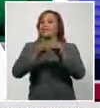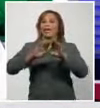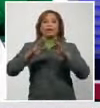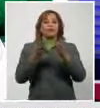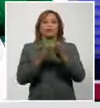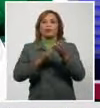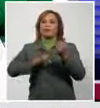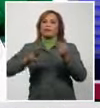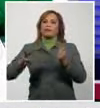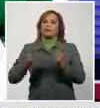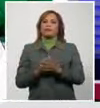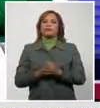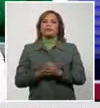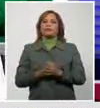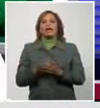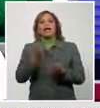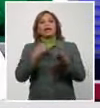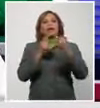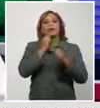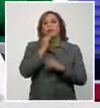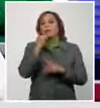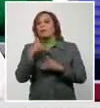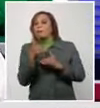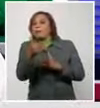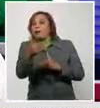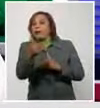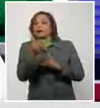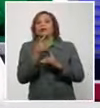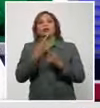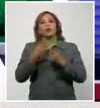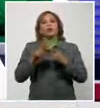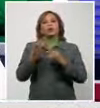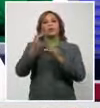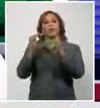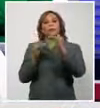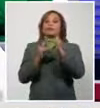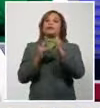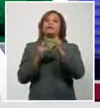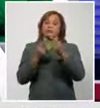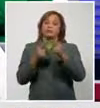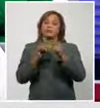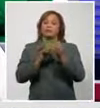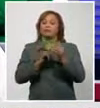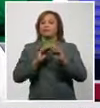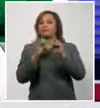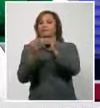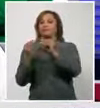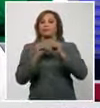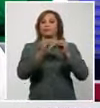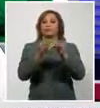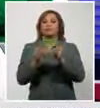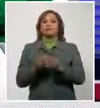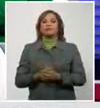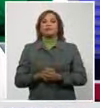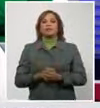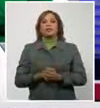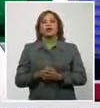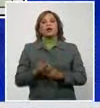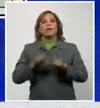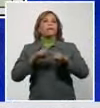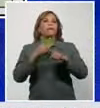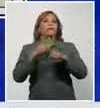territorios, en unos más, en unos menos. Por municipio, en los últimos 15